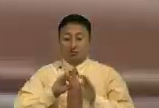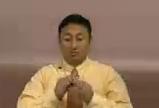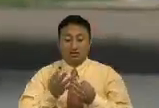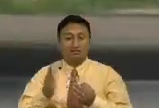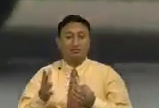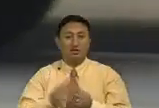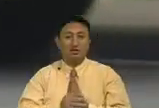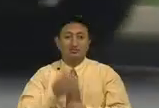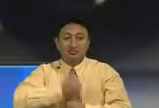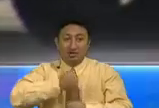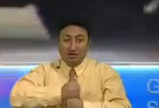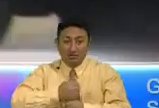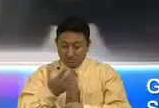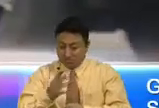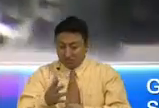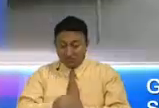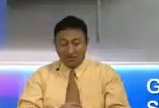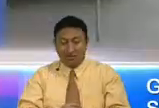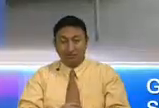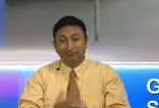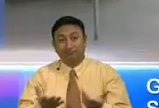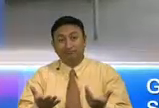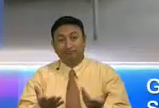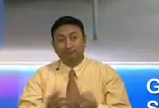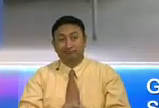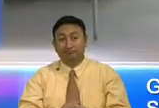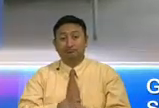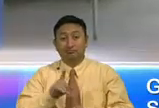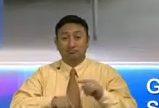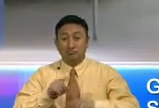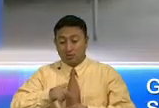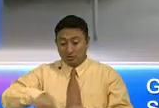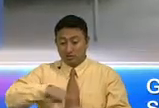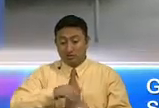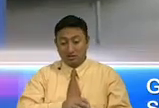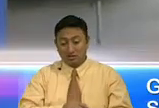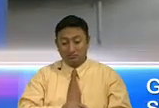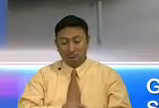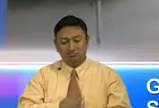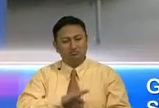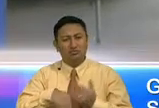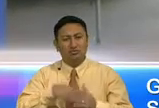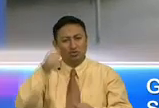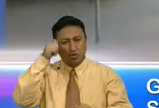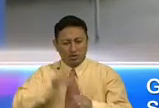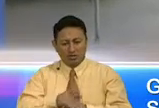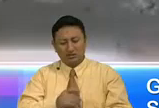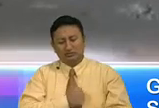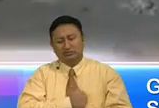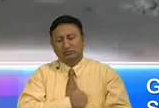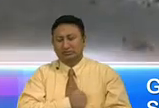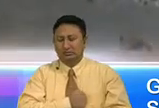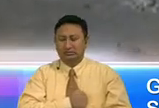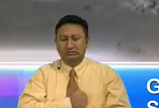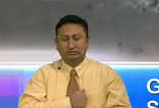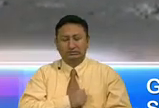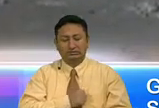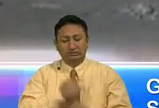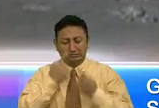un empleo en las mejores oficinas, dejó muy buenas amistades de la chamba que hoy lo recuerdan con nostalgia y en su